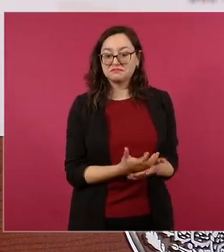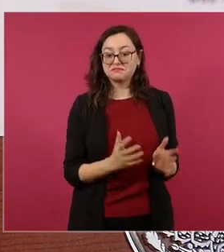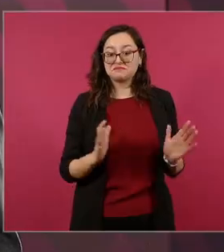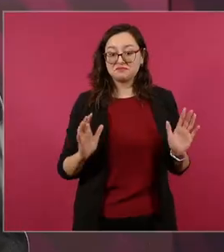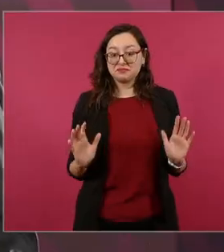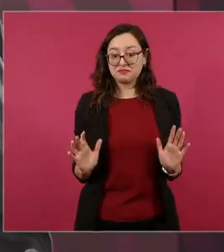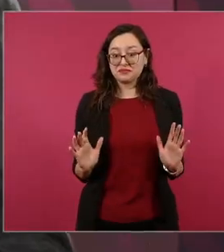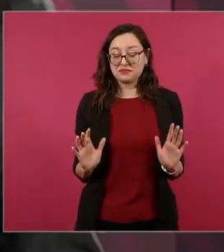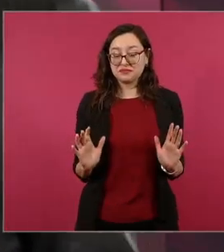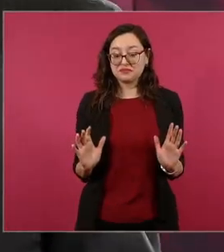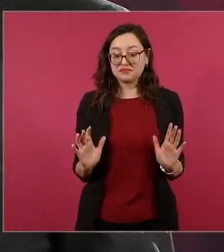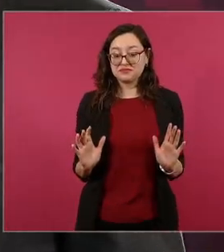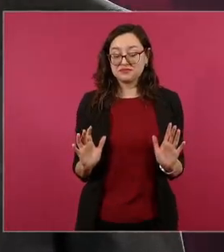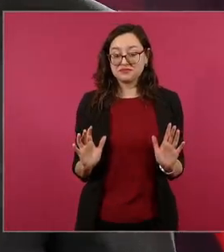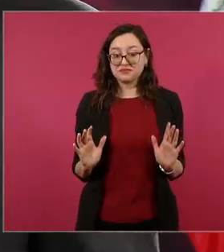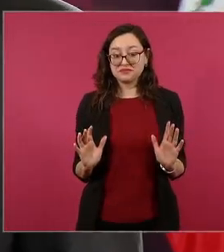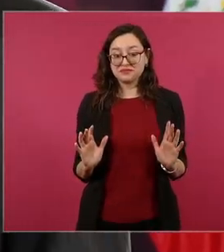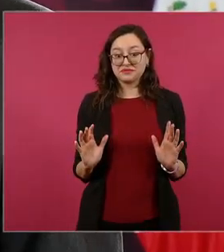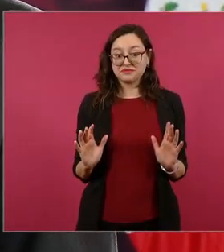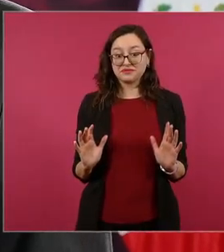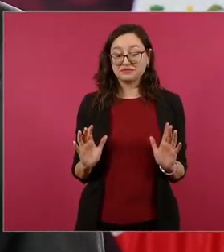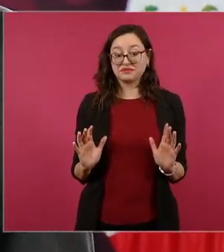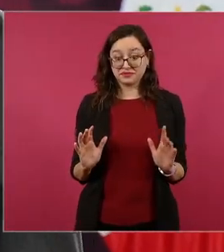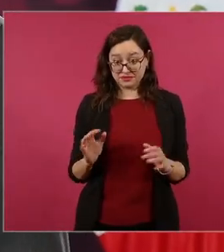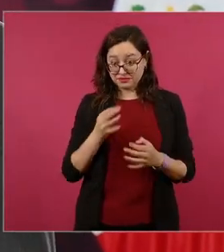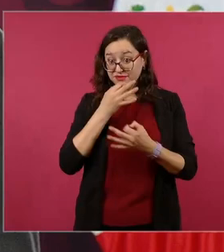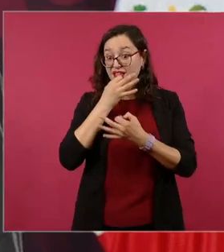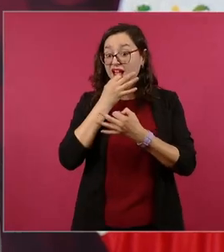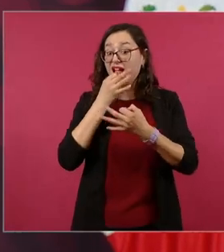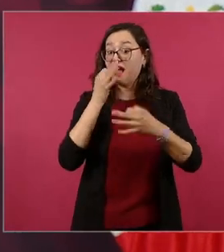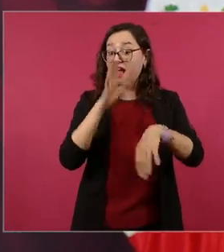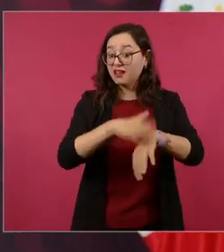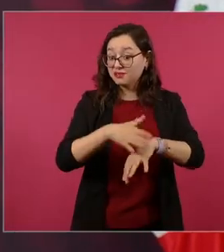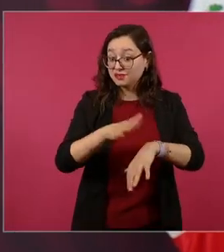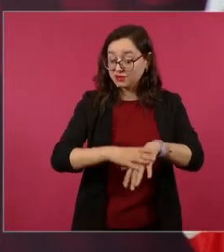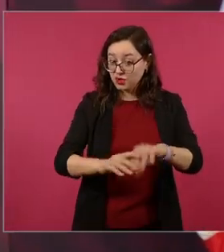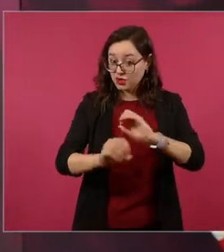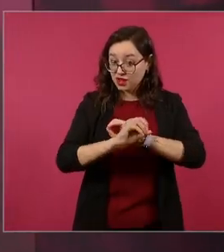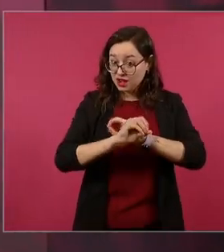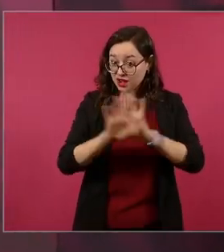quede claro, que se oiga bien y que se escuche lejos.